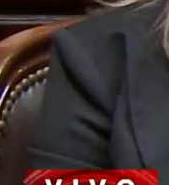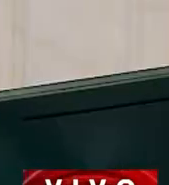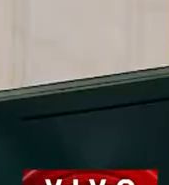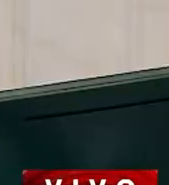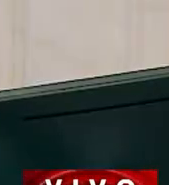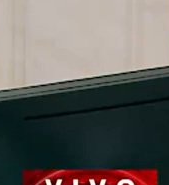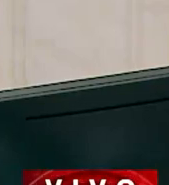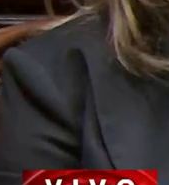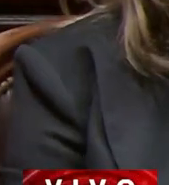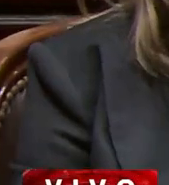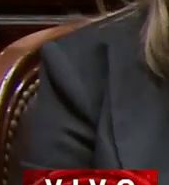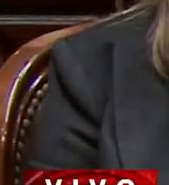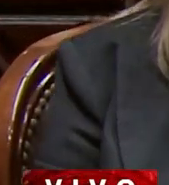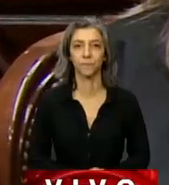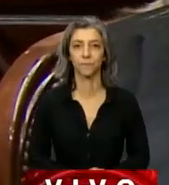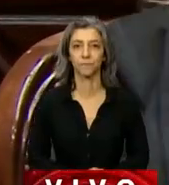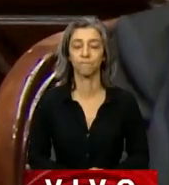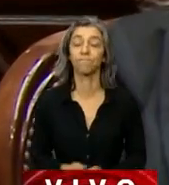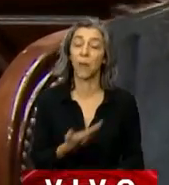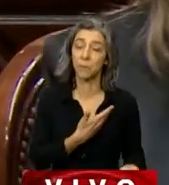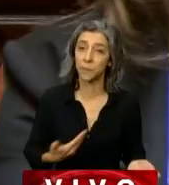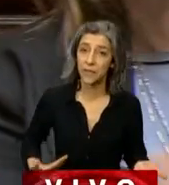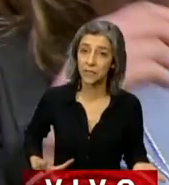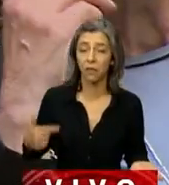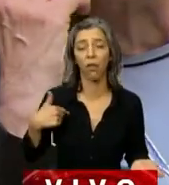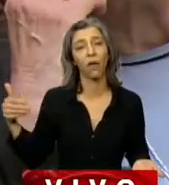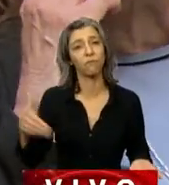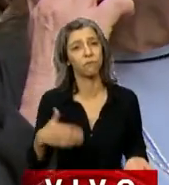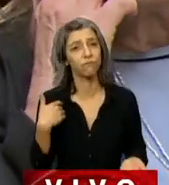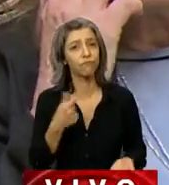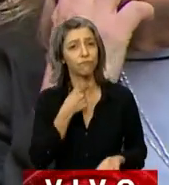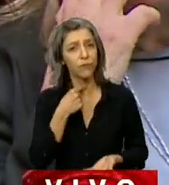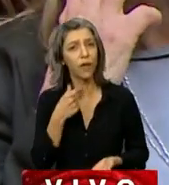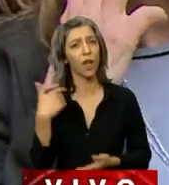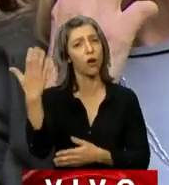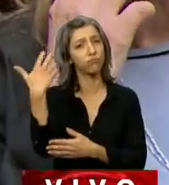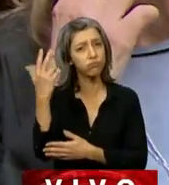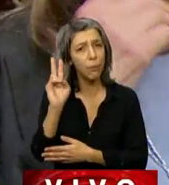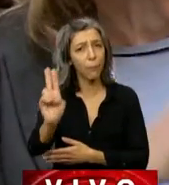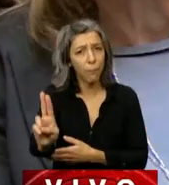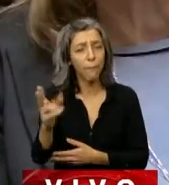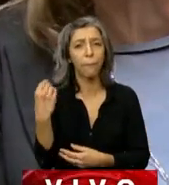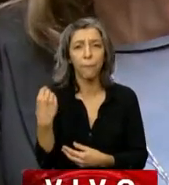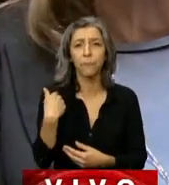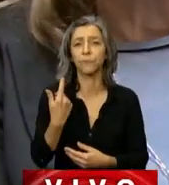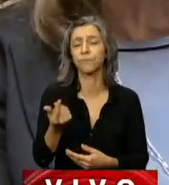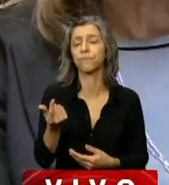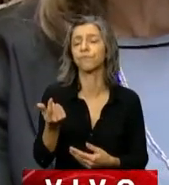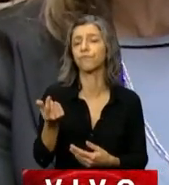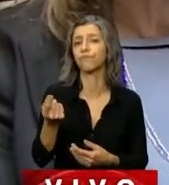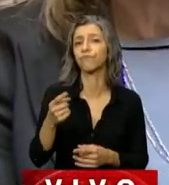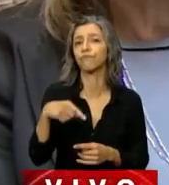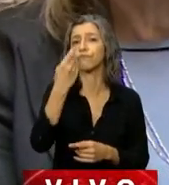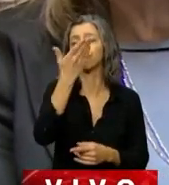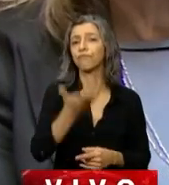Metele. Bueno, vengo hoy a plantear una cuestión de privilegio en virtud de expresiones